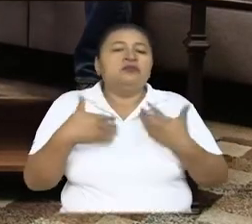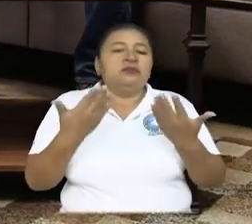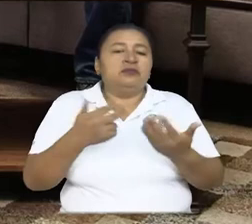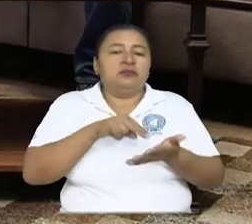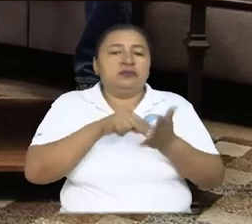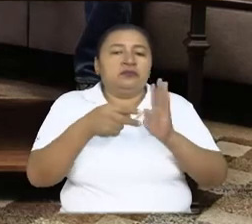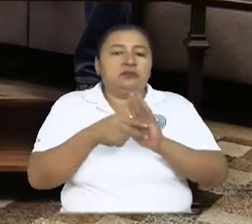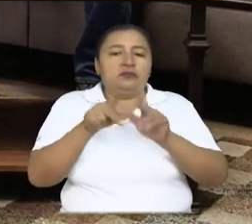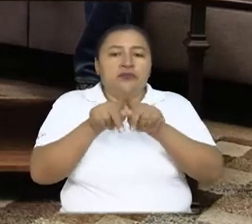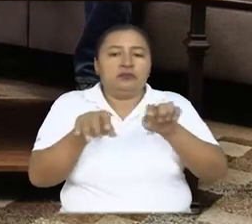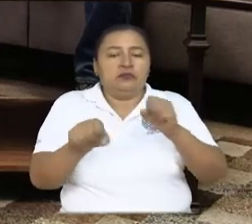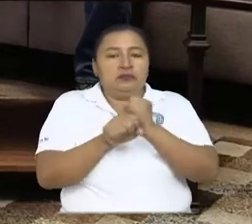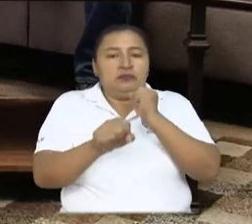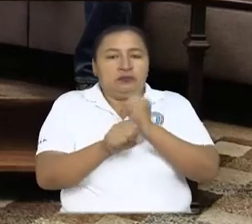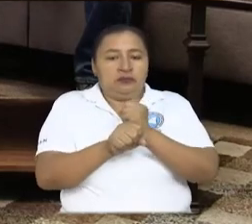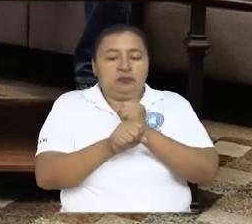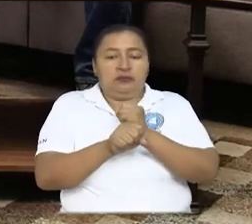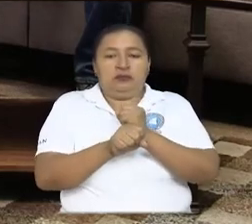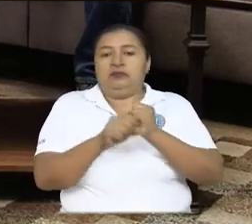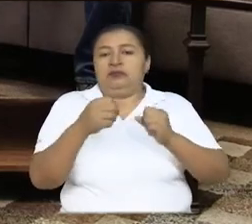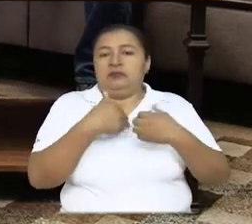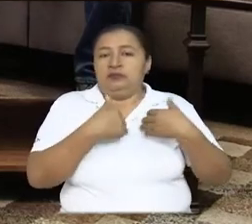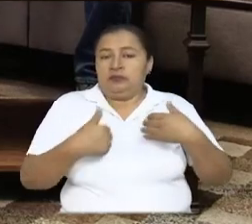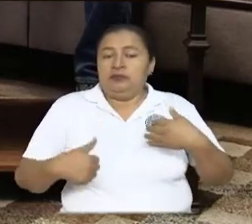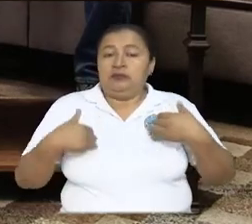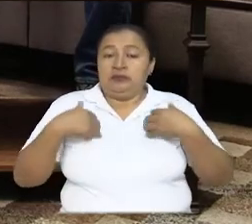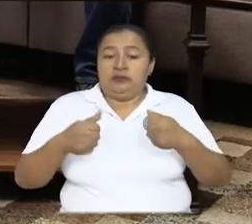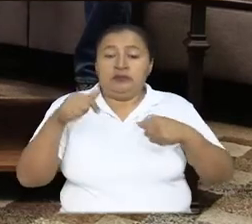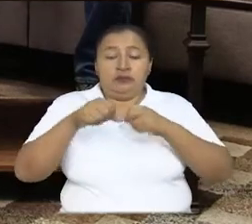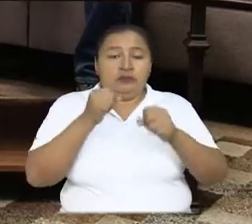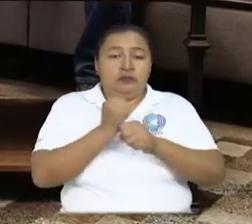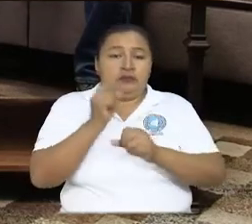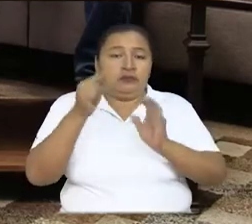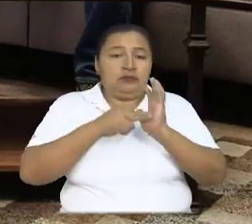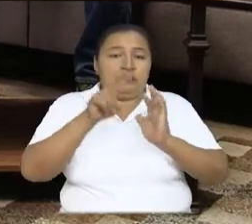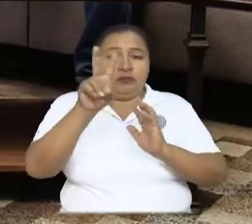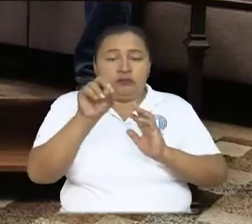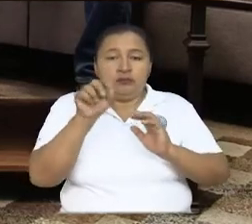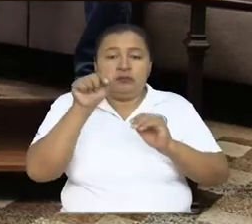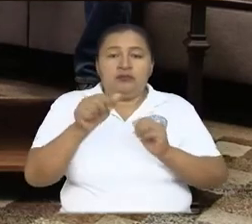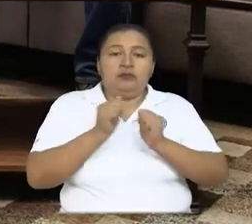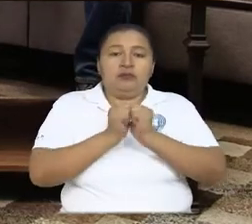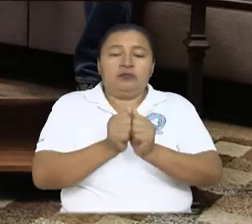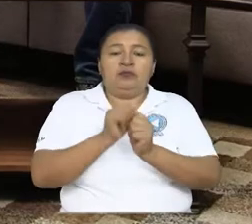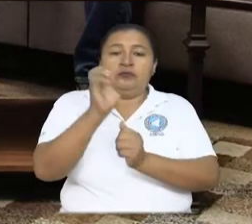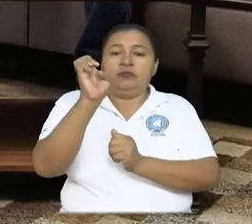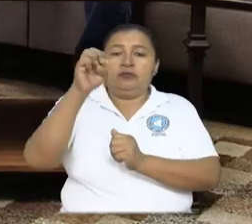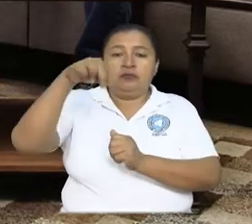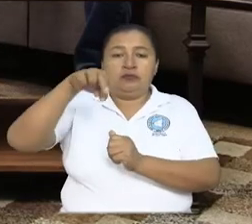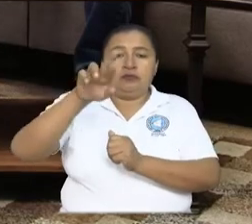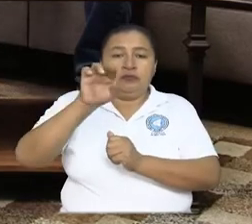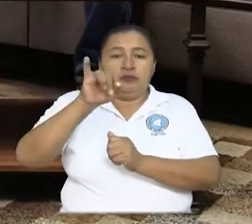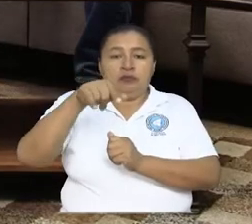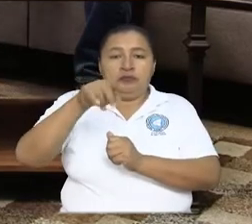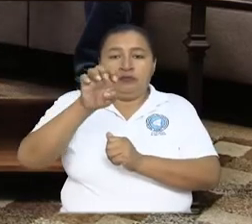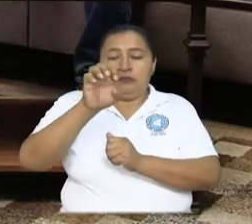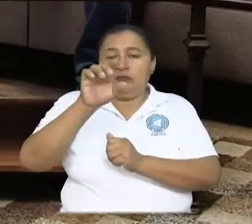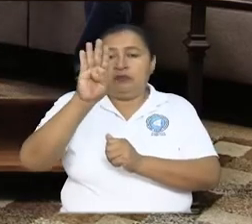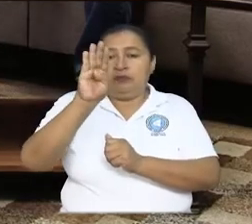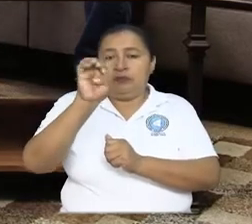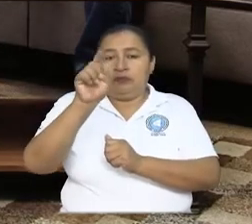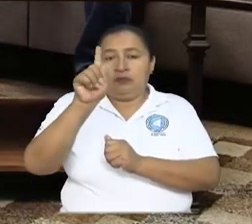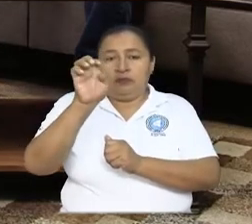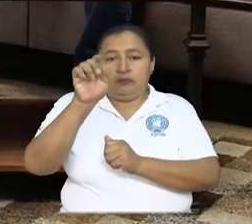significar el plan de trabajo del ministerio de salud precisamente en este año 2020 con nosotros compañero enrique beteta viceministro de salud